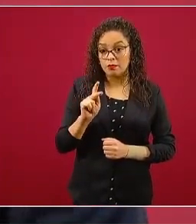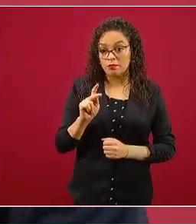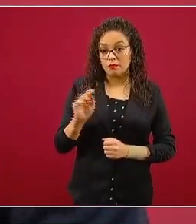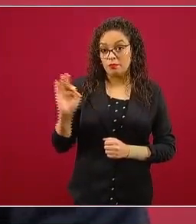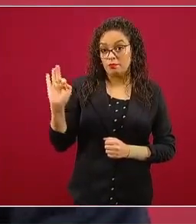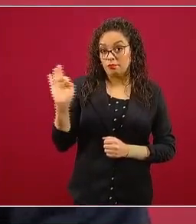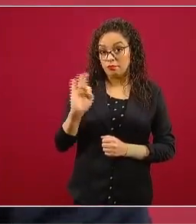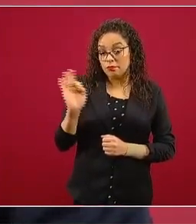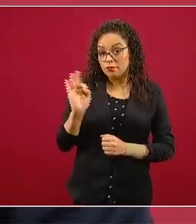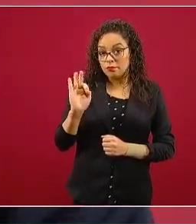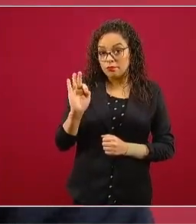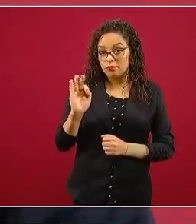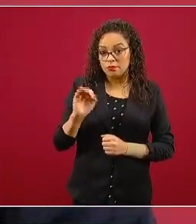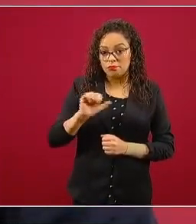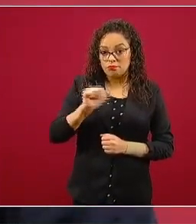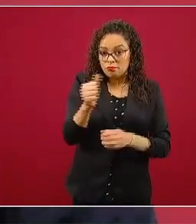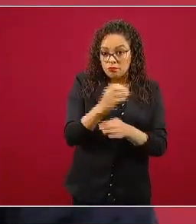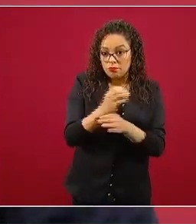consulta,